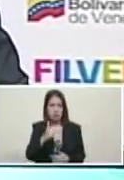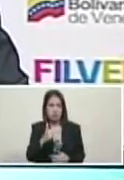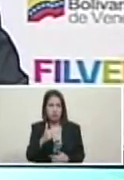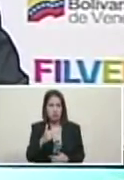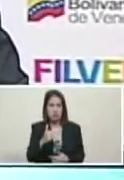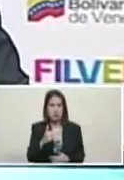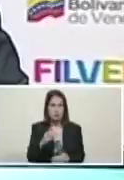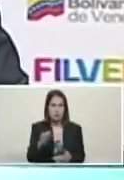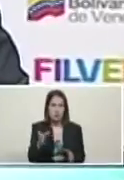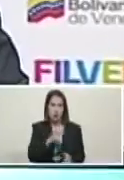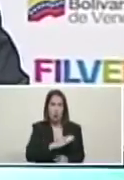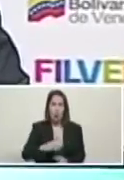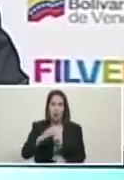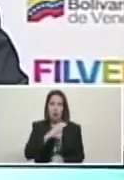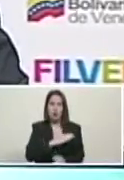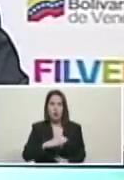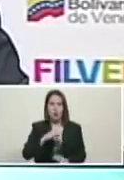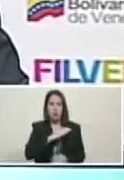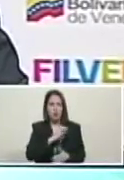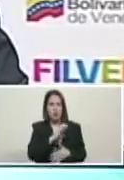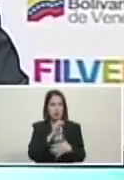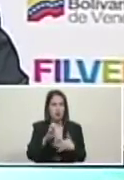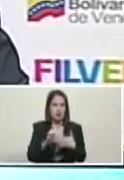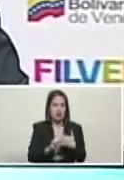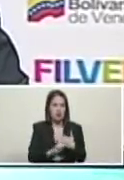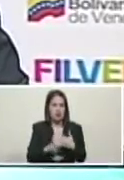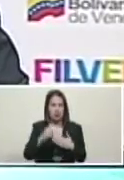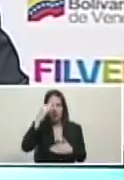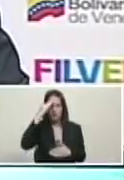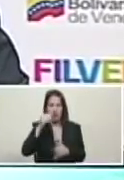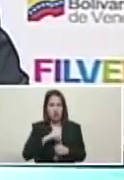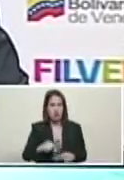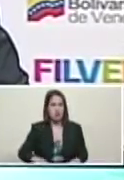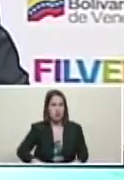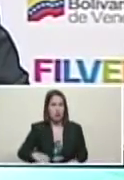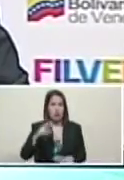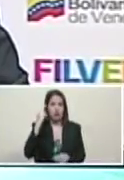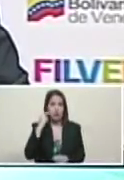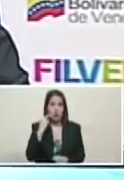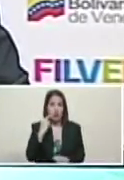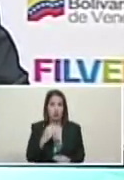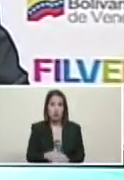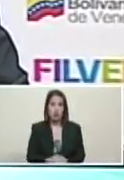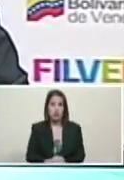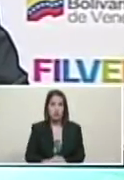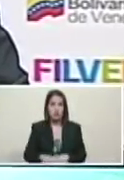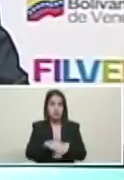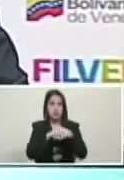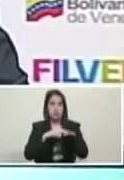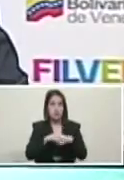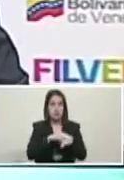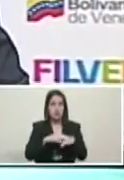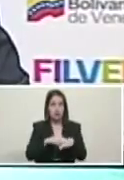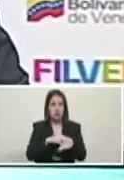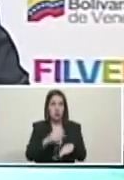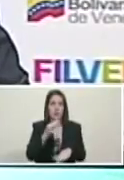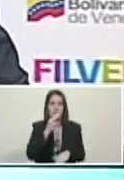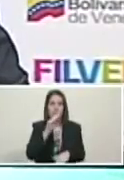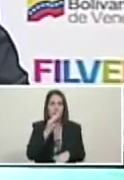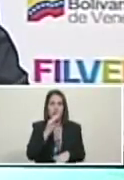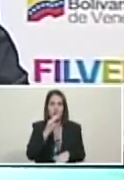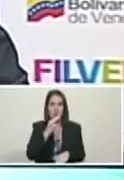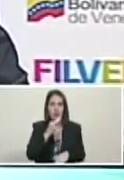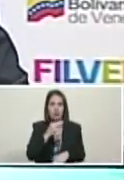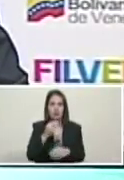del Comando Estratégico Operacional de la Fuerza Armada Nacional Bolivariana, al ministro Vladimir Padrino,